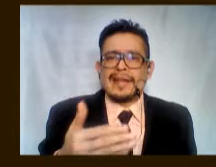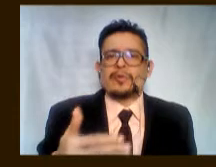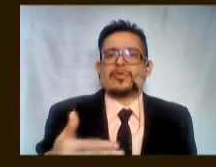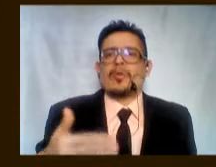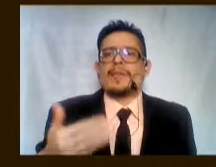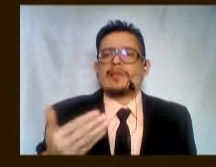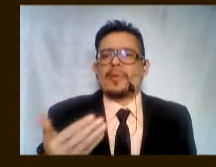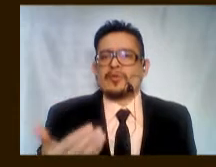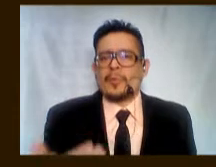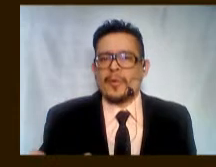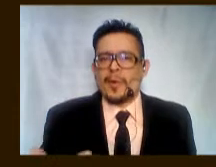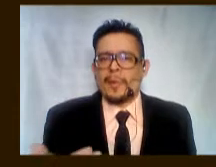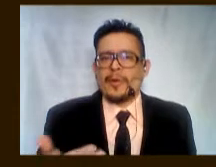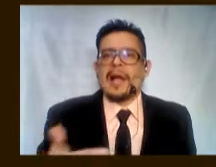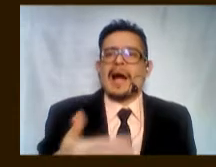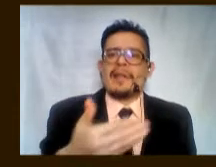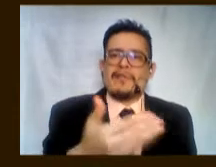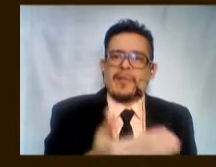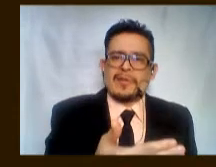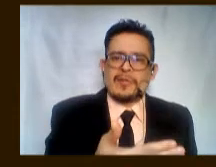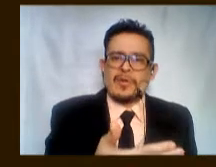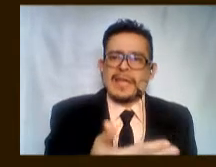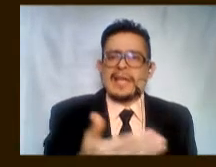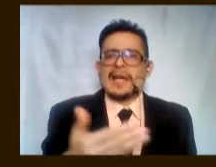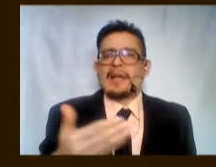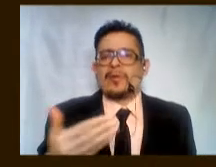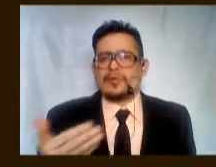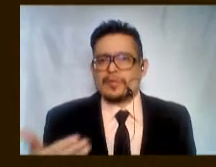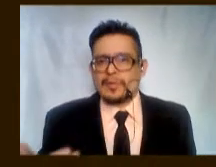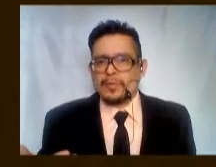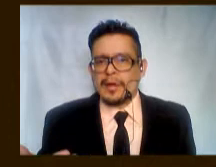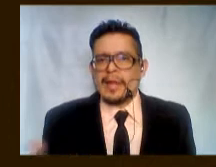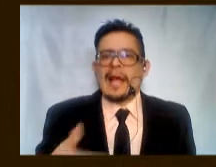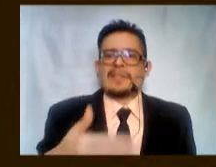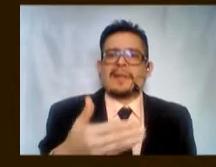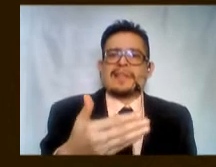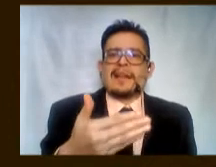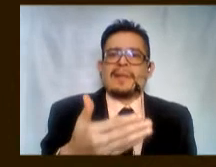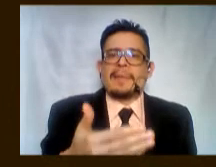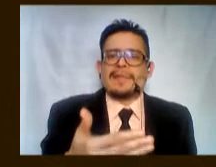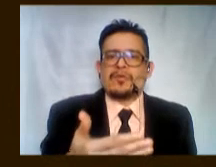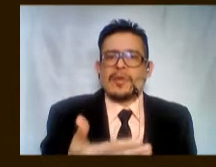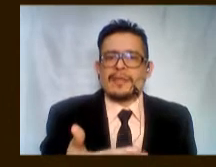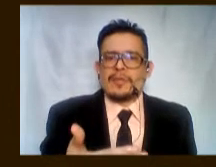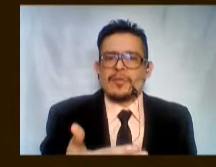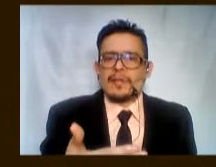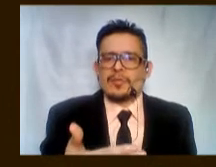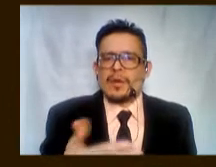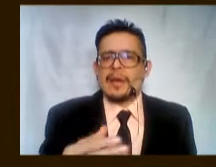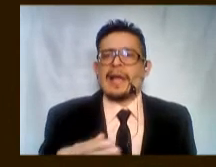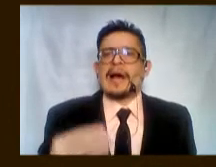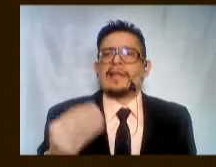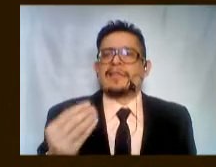las personas a la autonomía sobre su propio cuerpo a la información y a educación sexual a expresar libremente su orientación